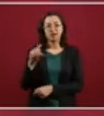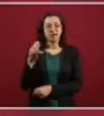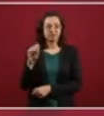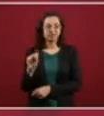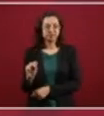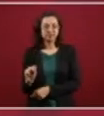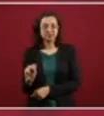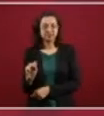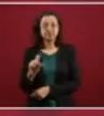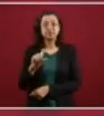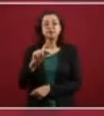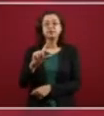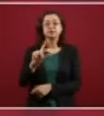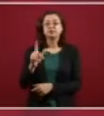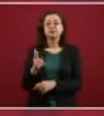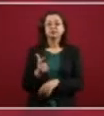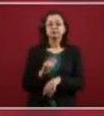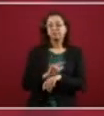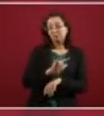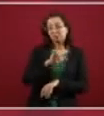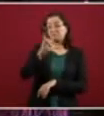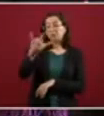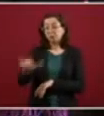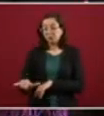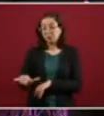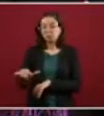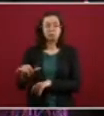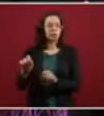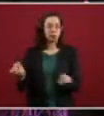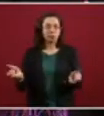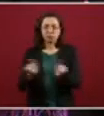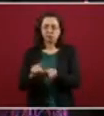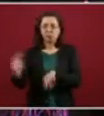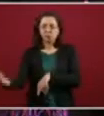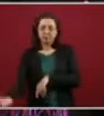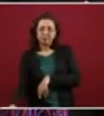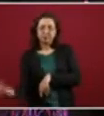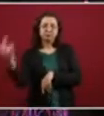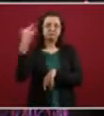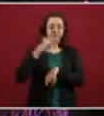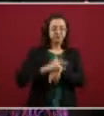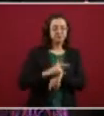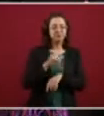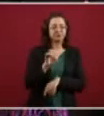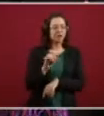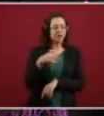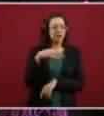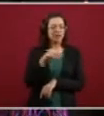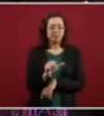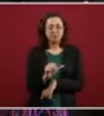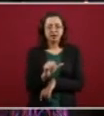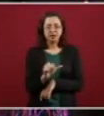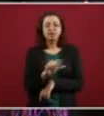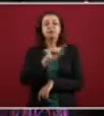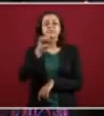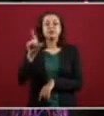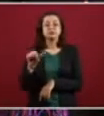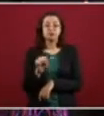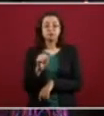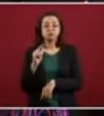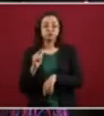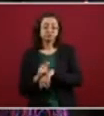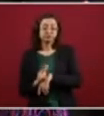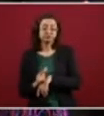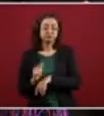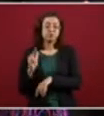y la ruta que teníamos prevista para retornar pues era la misma, regresar por Lima, después sale a